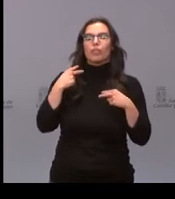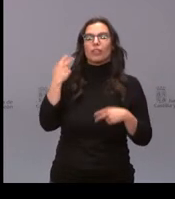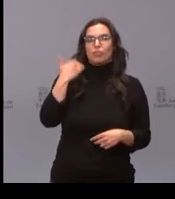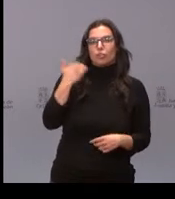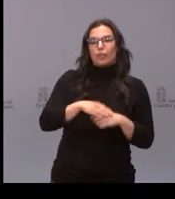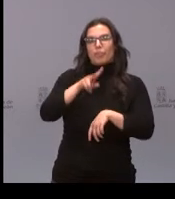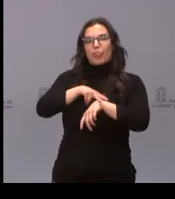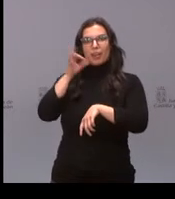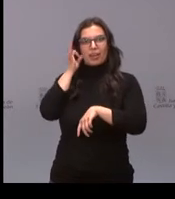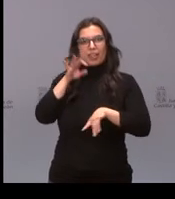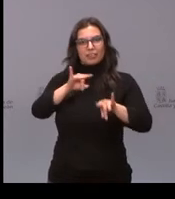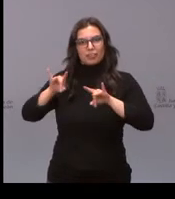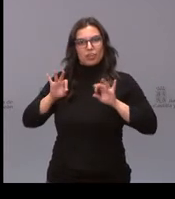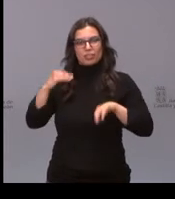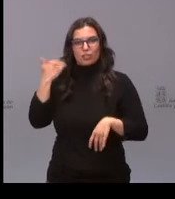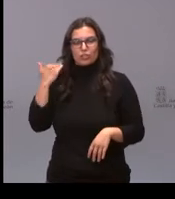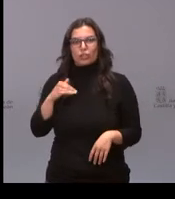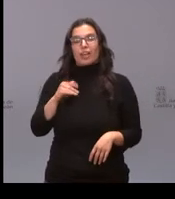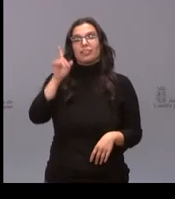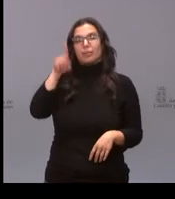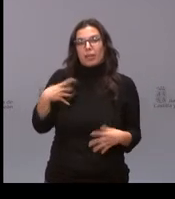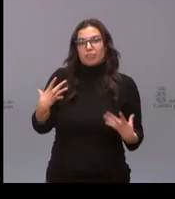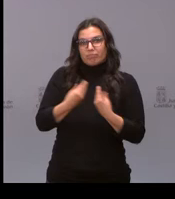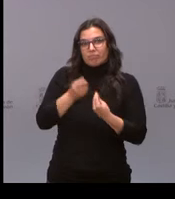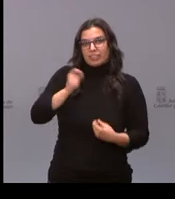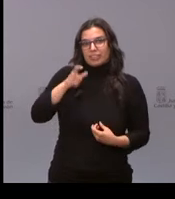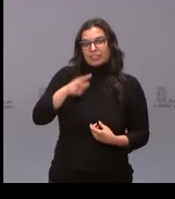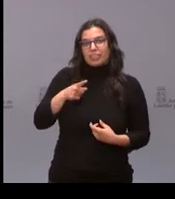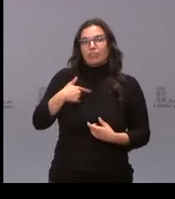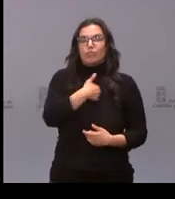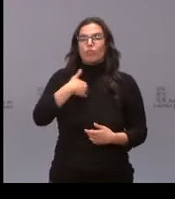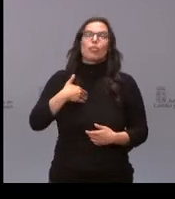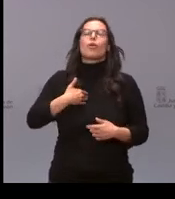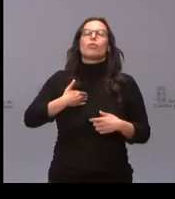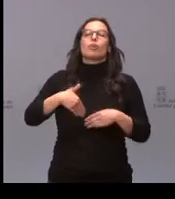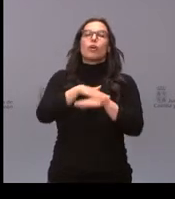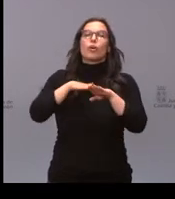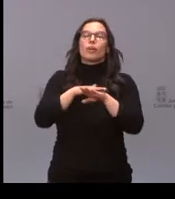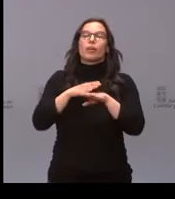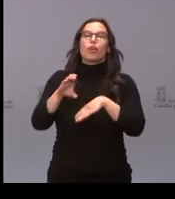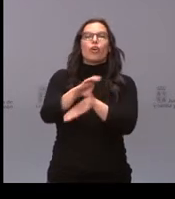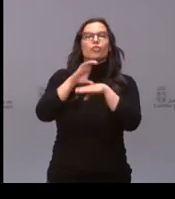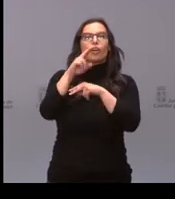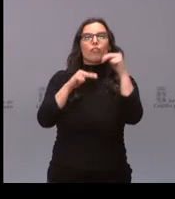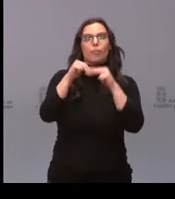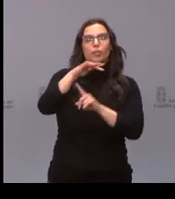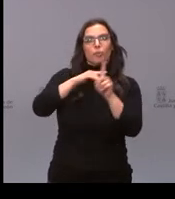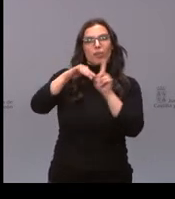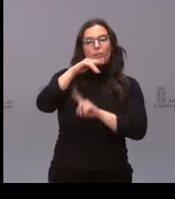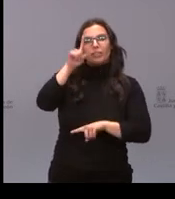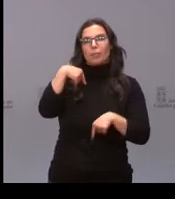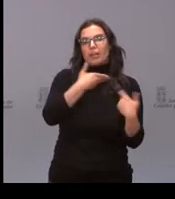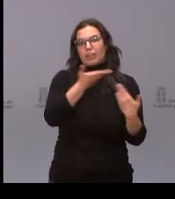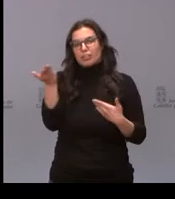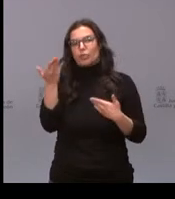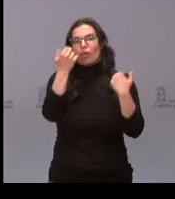Soria y a quien me acompaña habitualmente en las tareas de Gobierno, el consejero de Fomento y Medio Ambiente. También al resto de